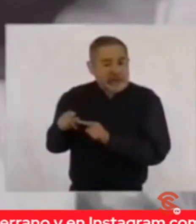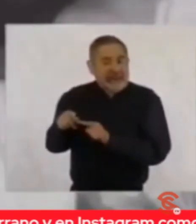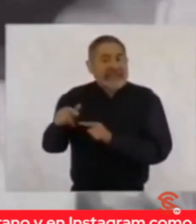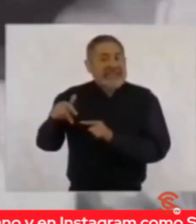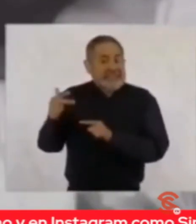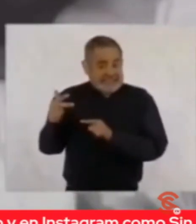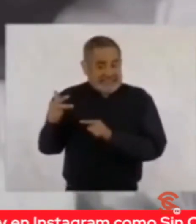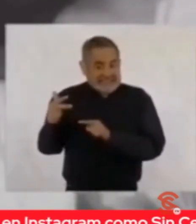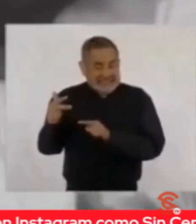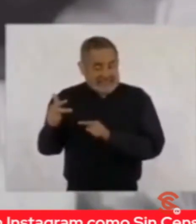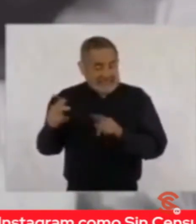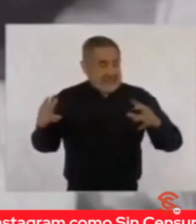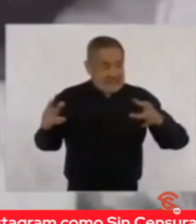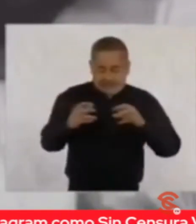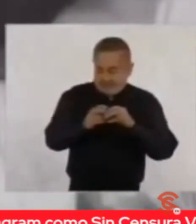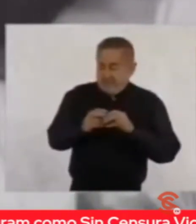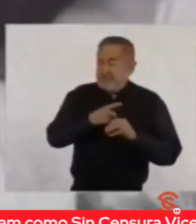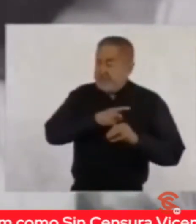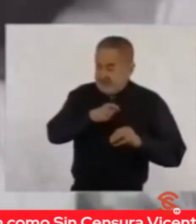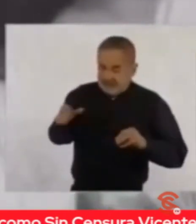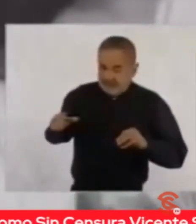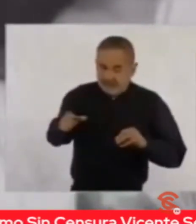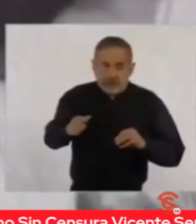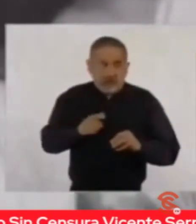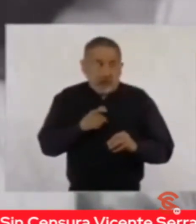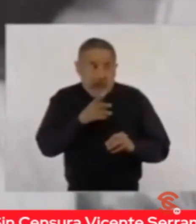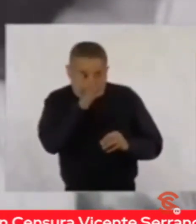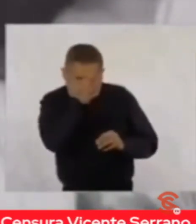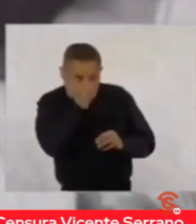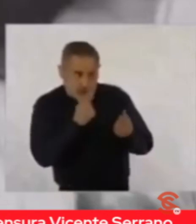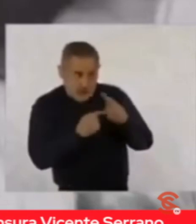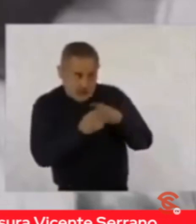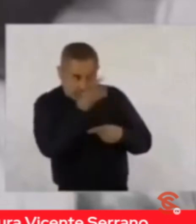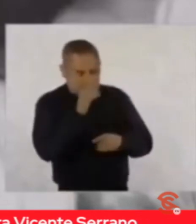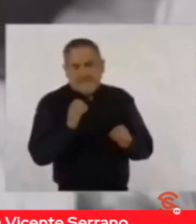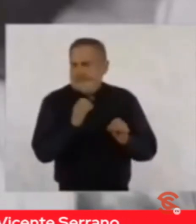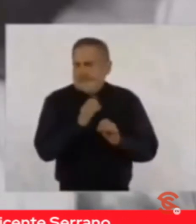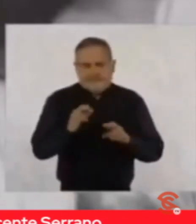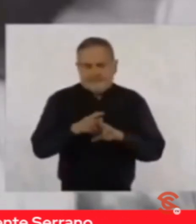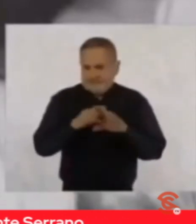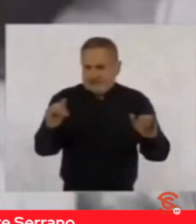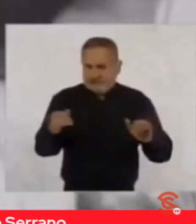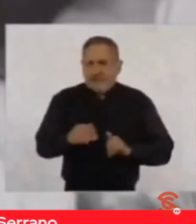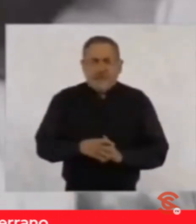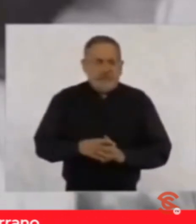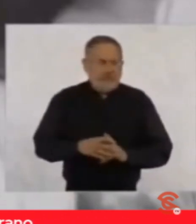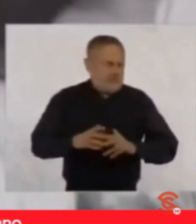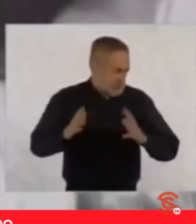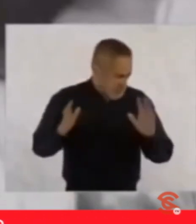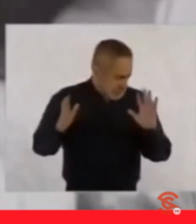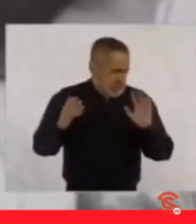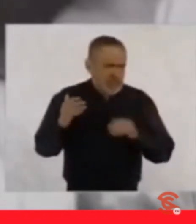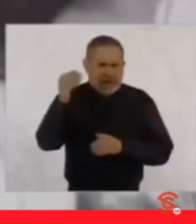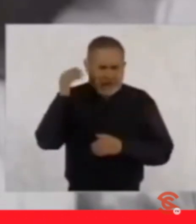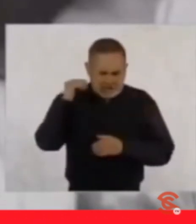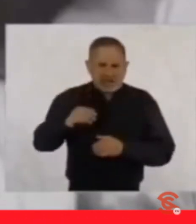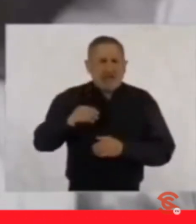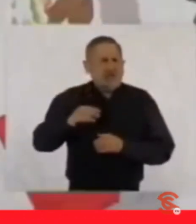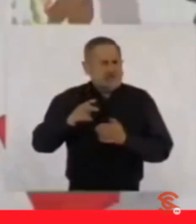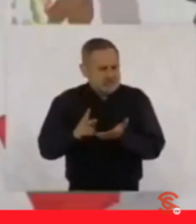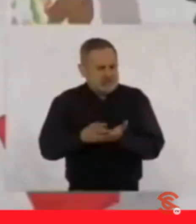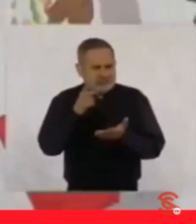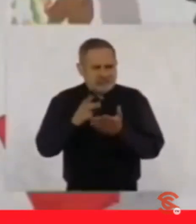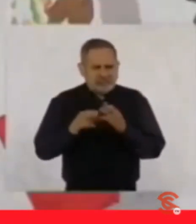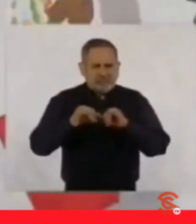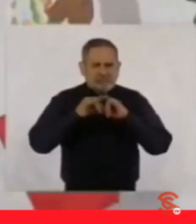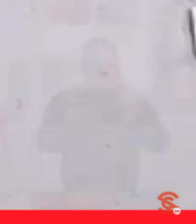debe haberle dolido, pero en el alma. Y luego, ya para rematarlo, la procuradora fiscal de la